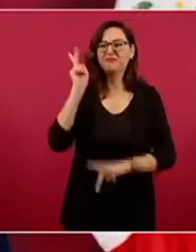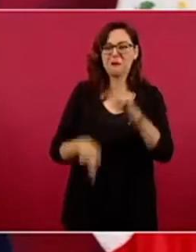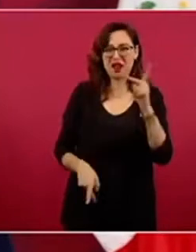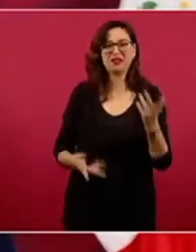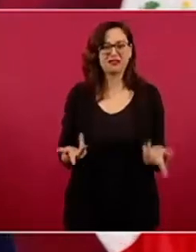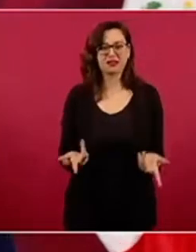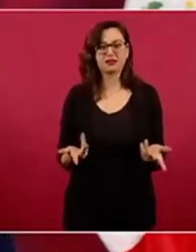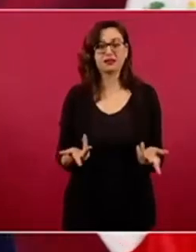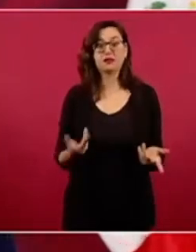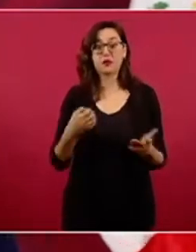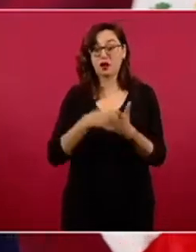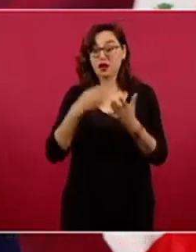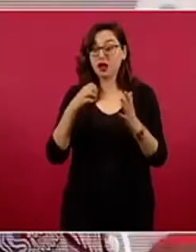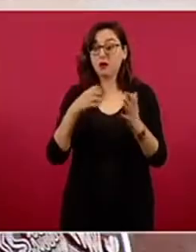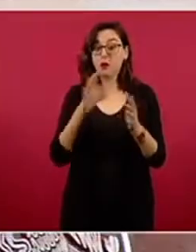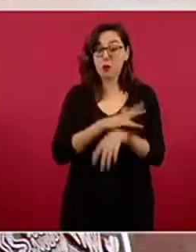todo,